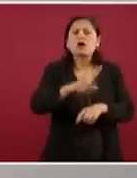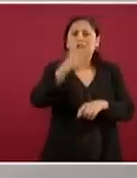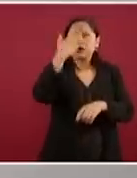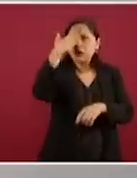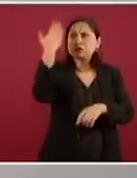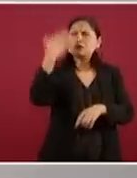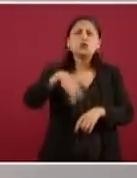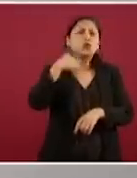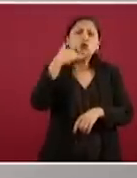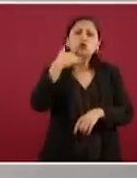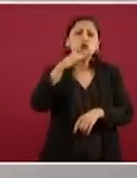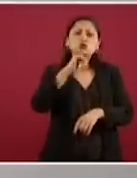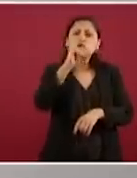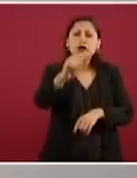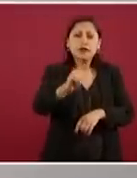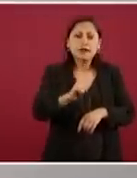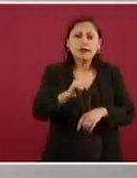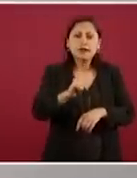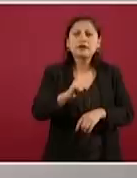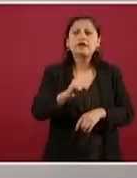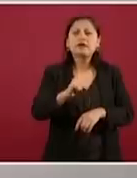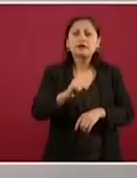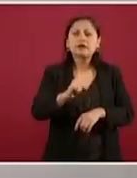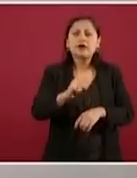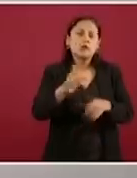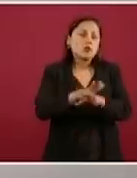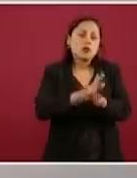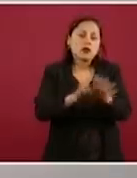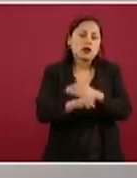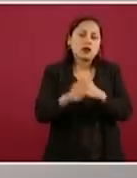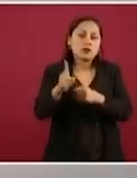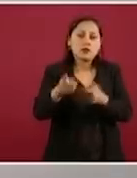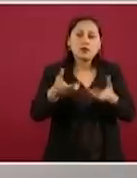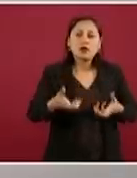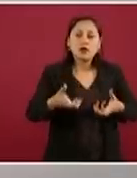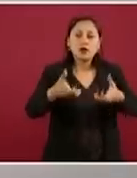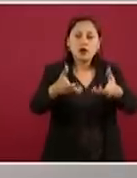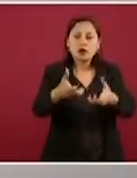habían agentes de tránsito,